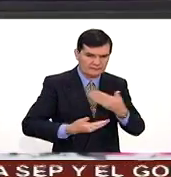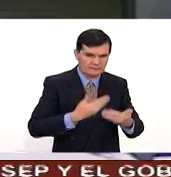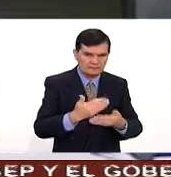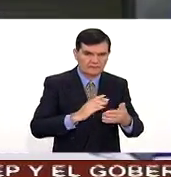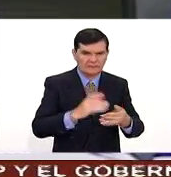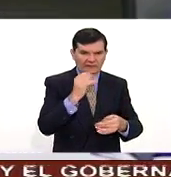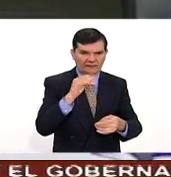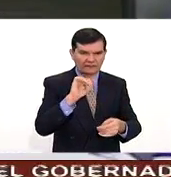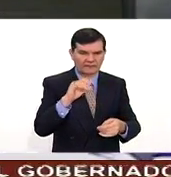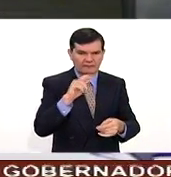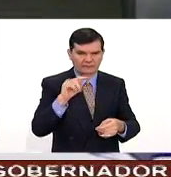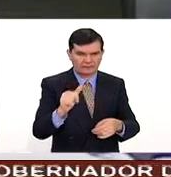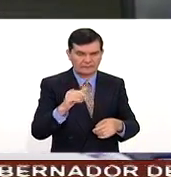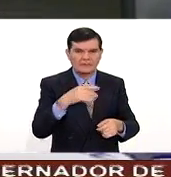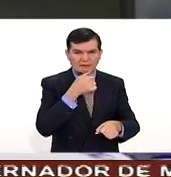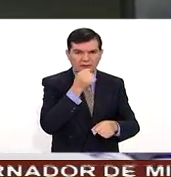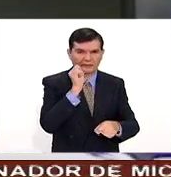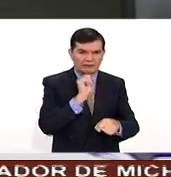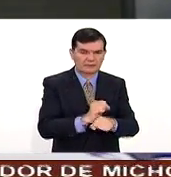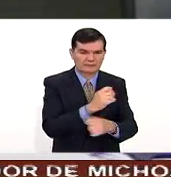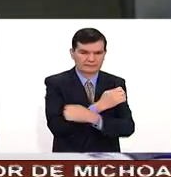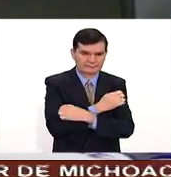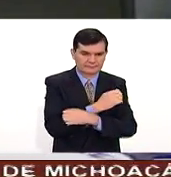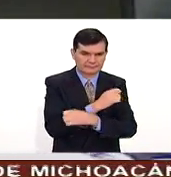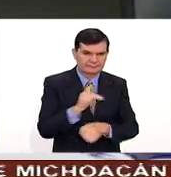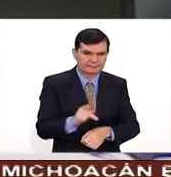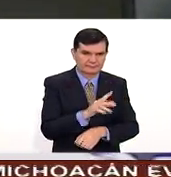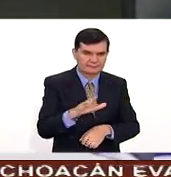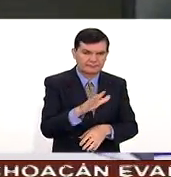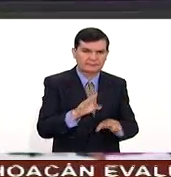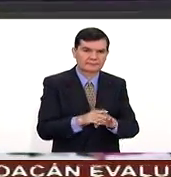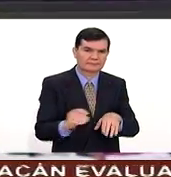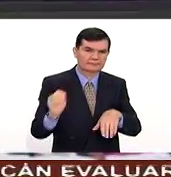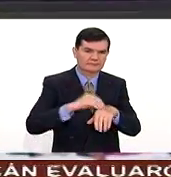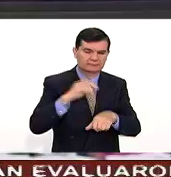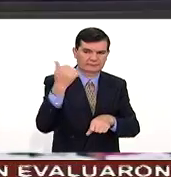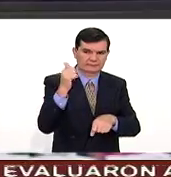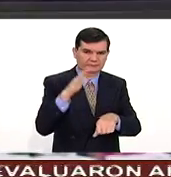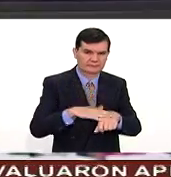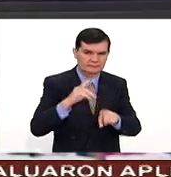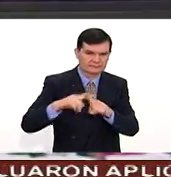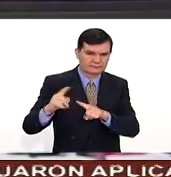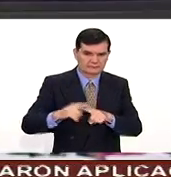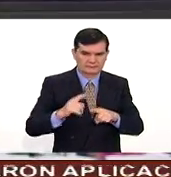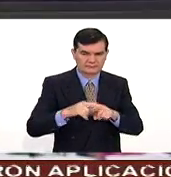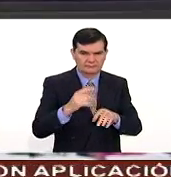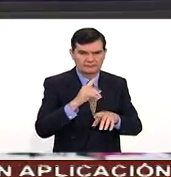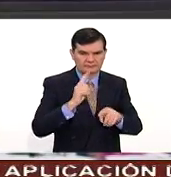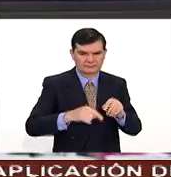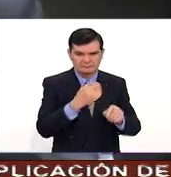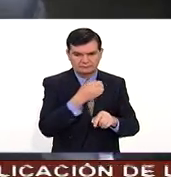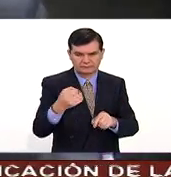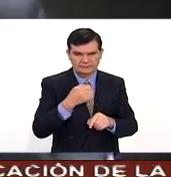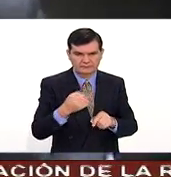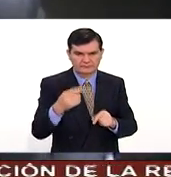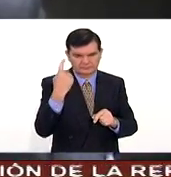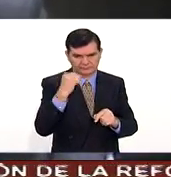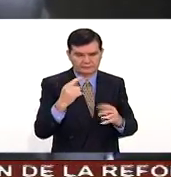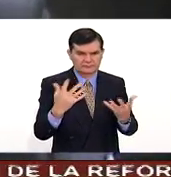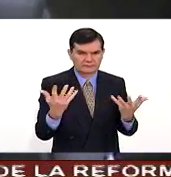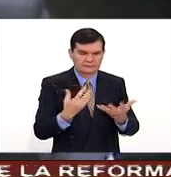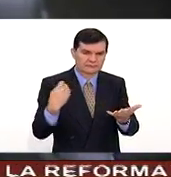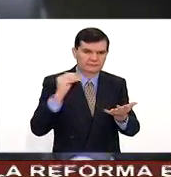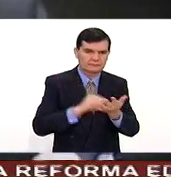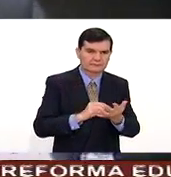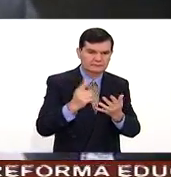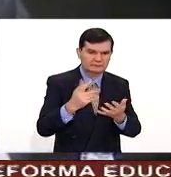el CONACULTA, en la Secretaría de Educación Pública, en los órganos administrativos desconcentrados y en las entidades paraestatales